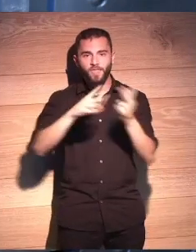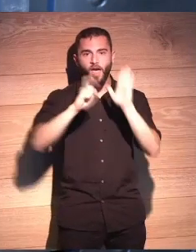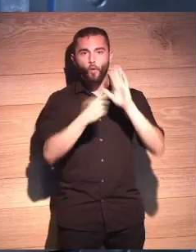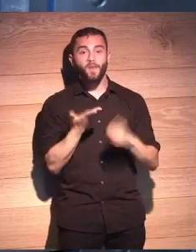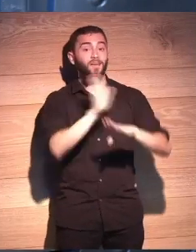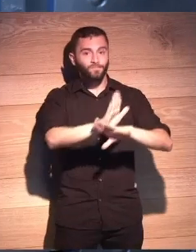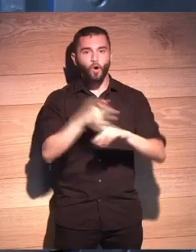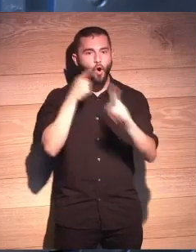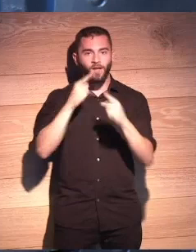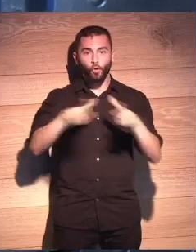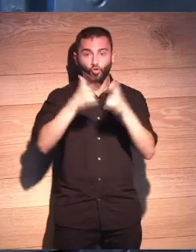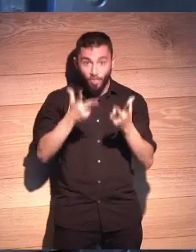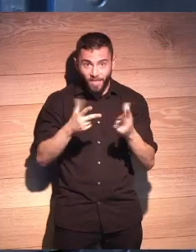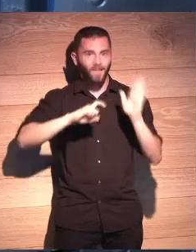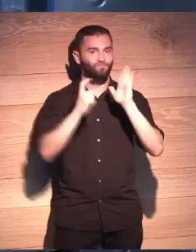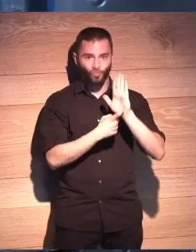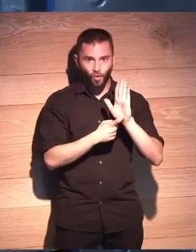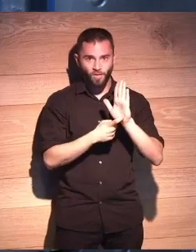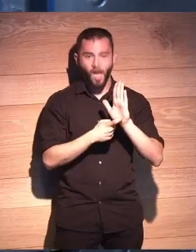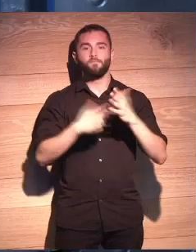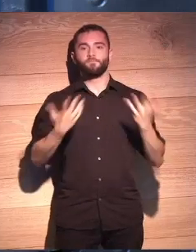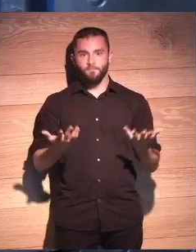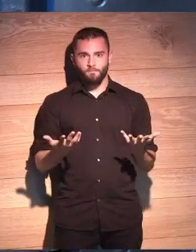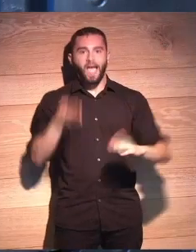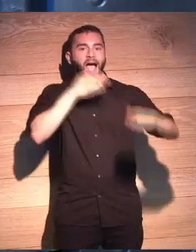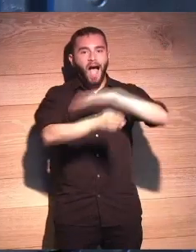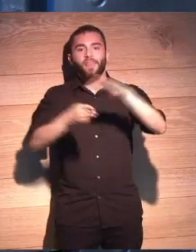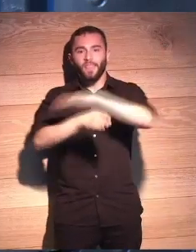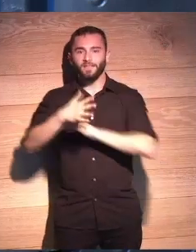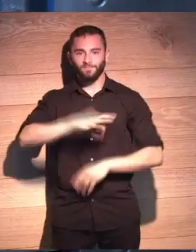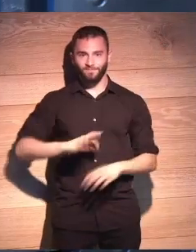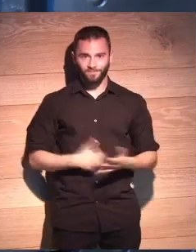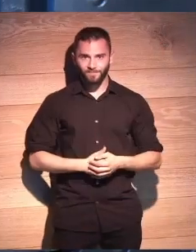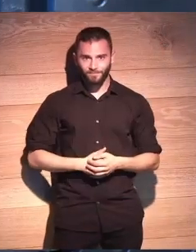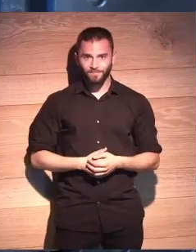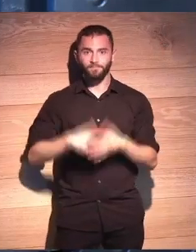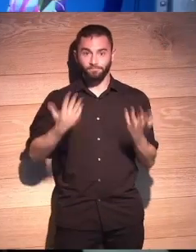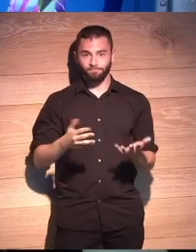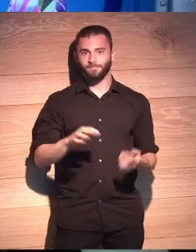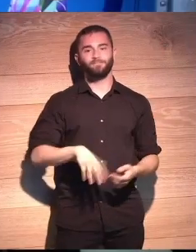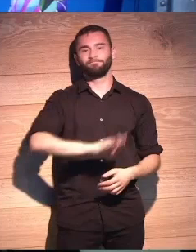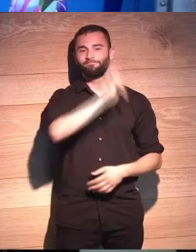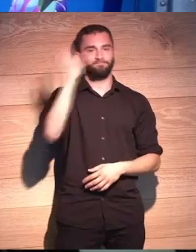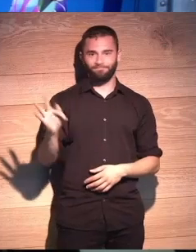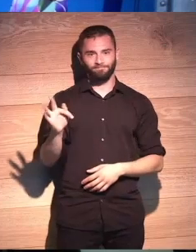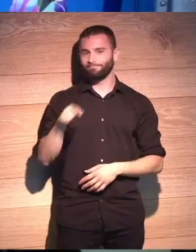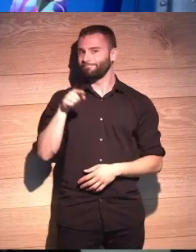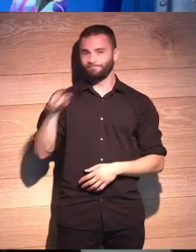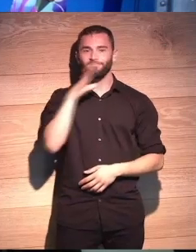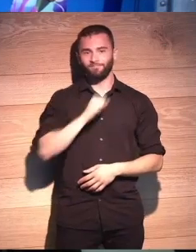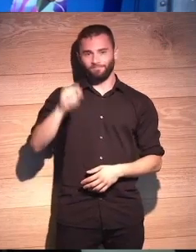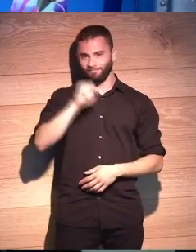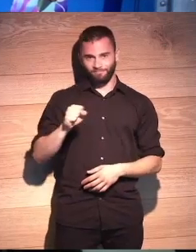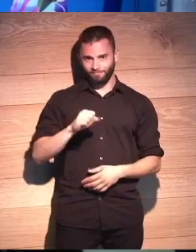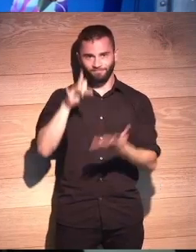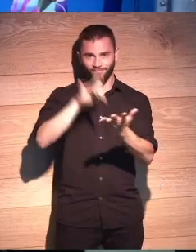sociedad para que toda la sociedad esto le resulte accesible. Y de aquí ya pasamos a esto, que me parece maravilloso. Este